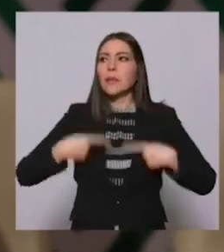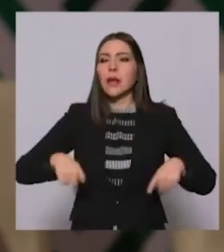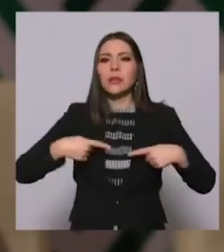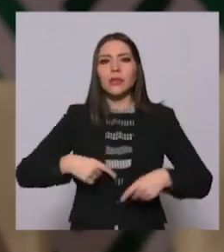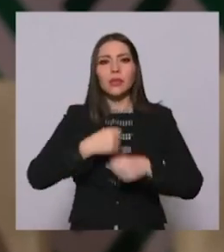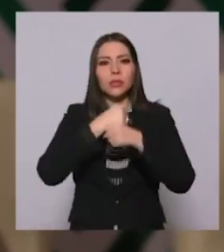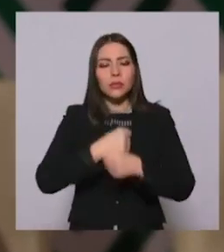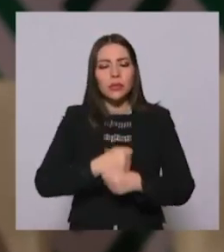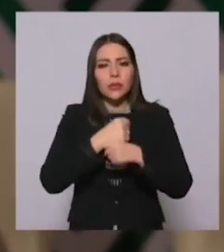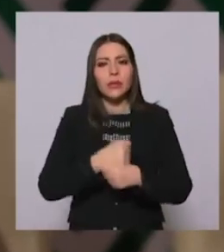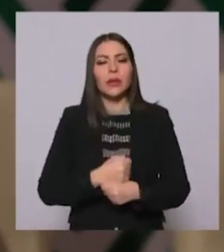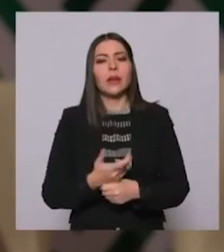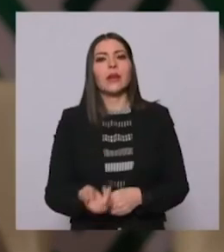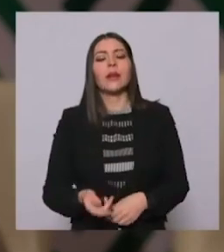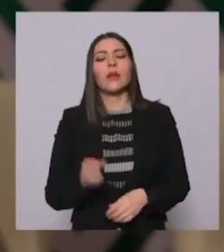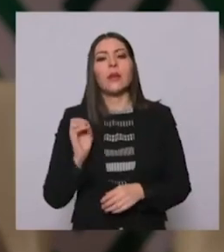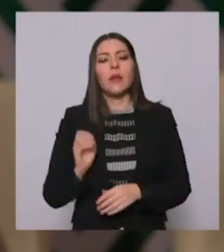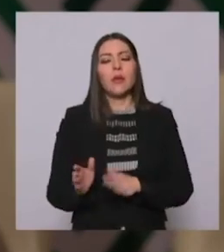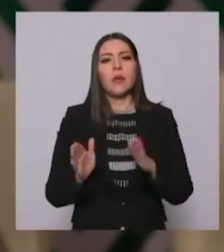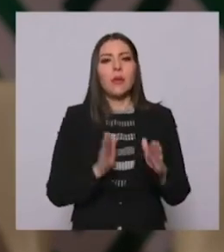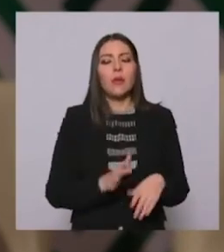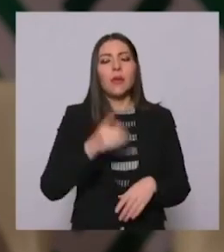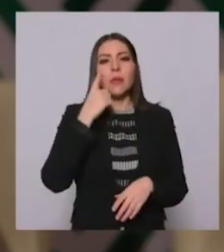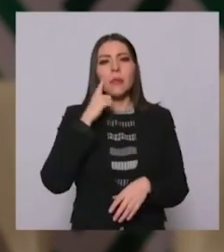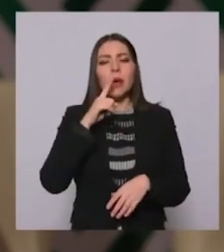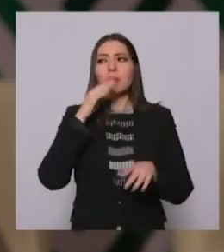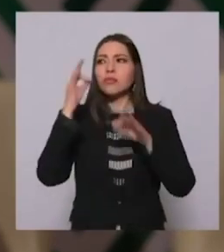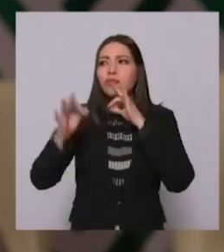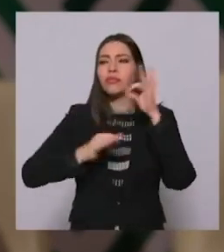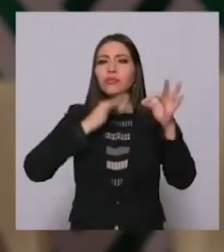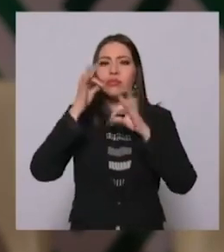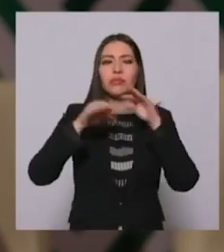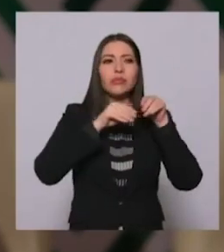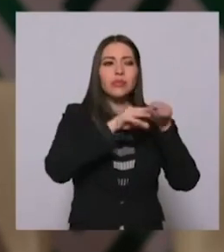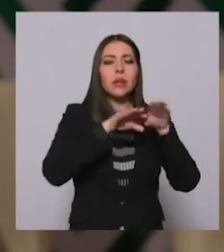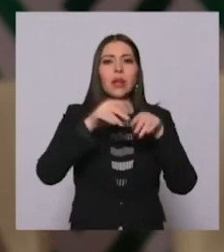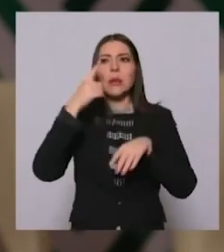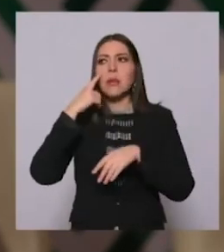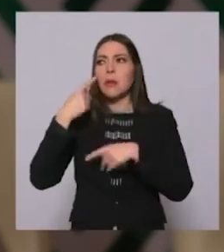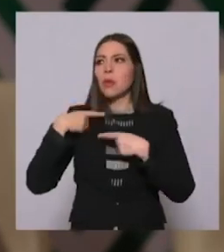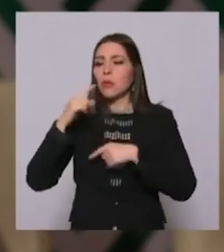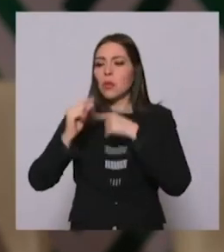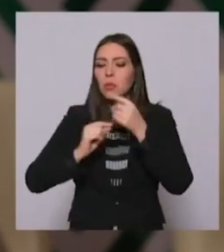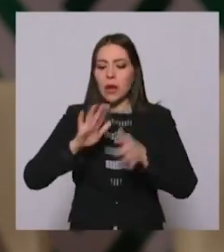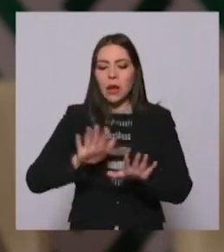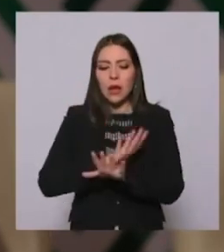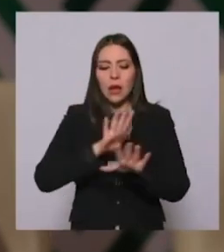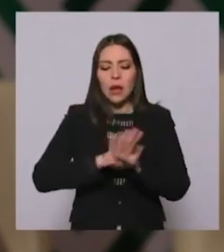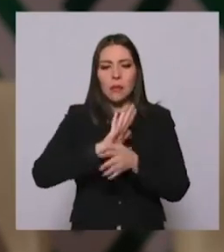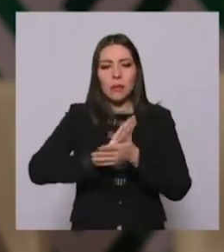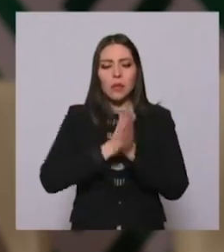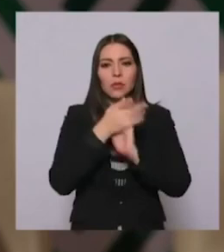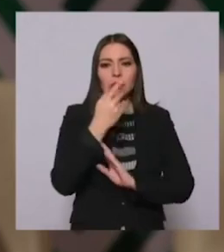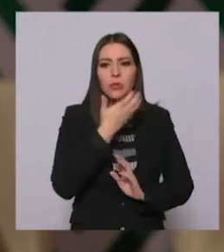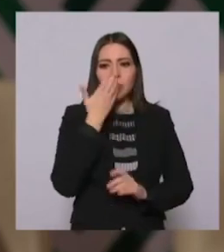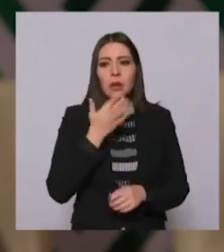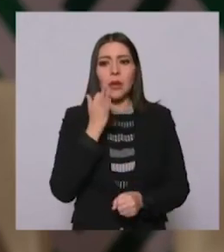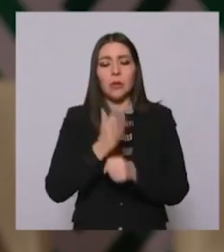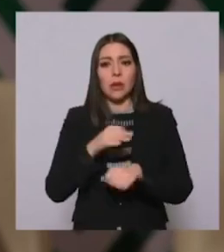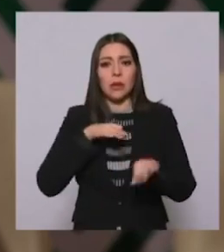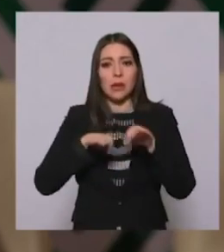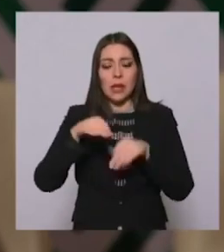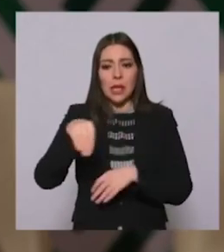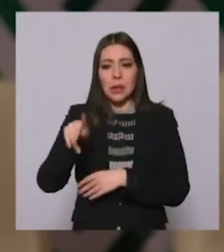así como campañas que visibilicen y cambien conductas. Ya se trabaja en la dignificación de las agencias del Ministerio Público